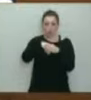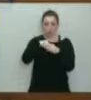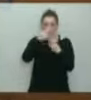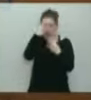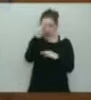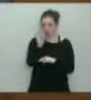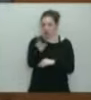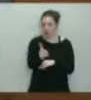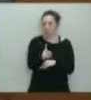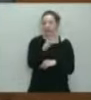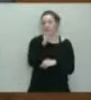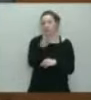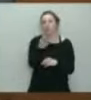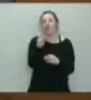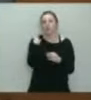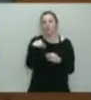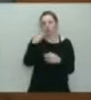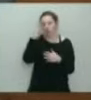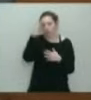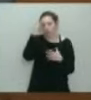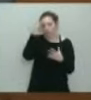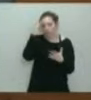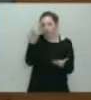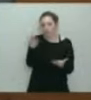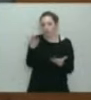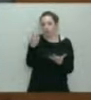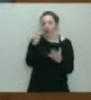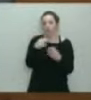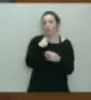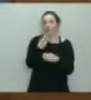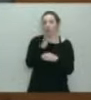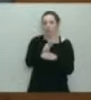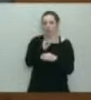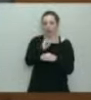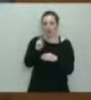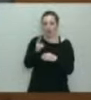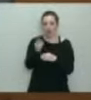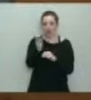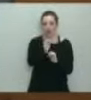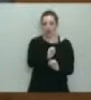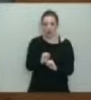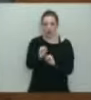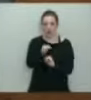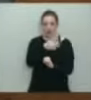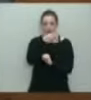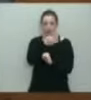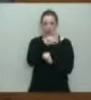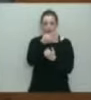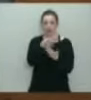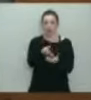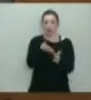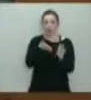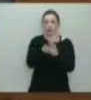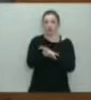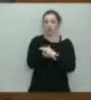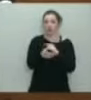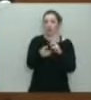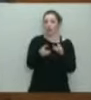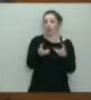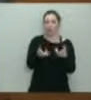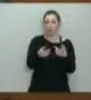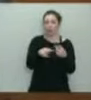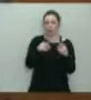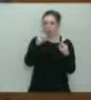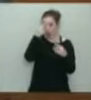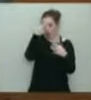el sentido con el que el portavoz de Izquierda Unida la defendía en la ponencia. Esta era una cuestión de mero sentido común